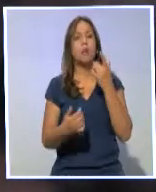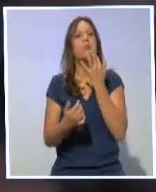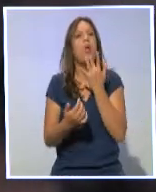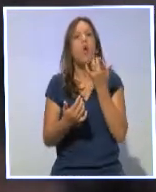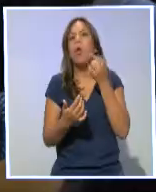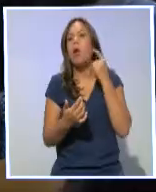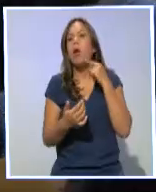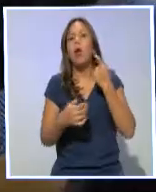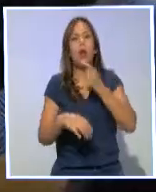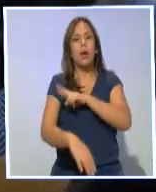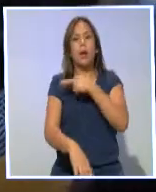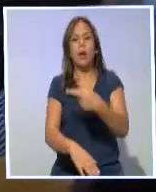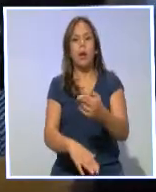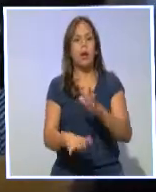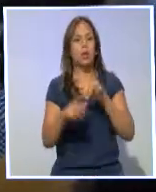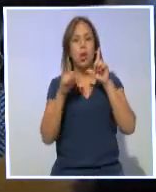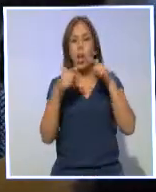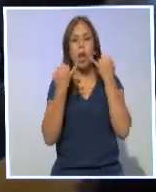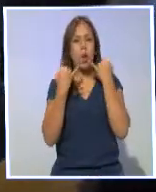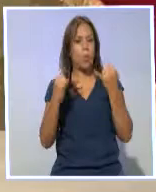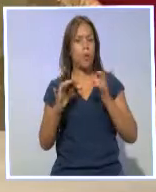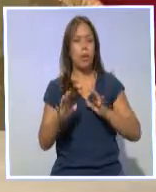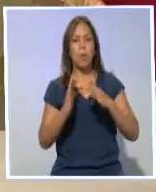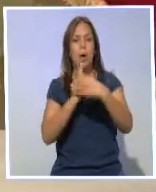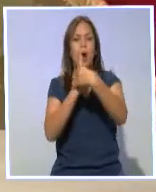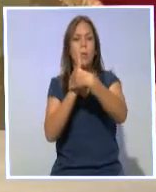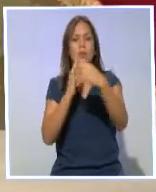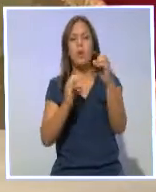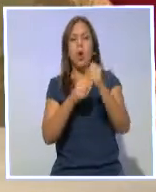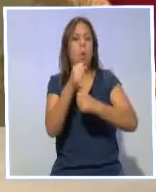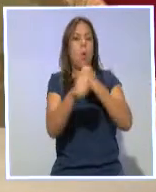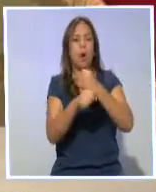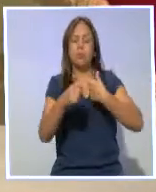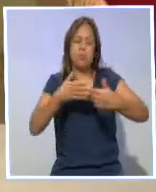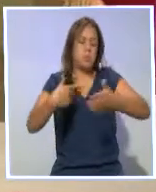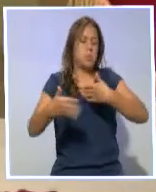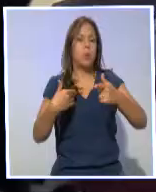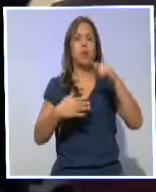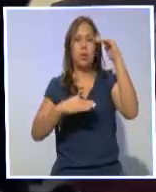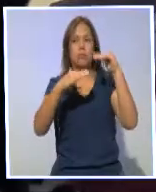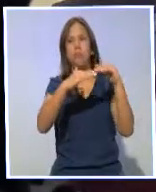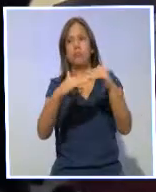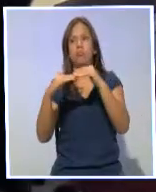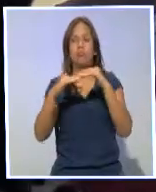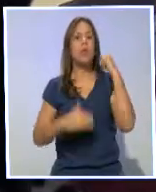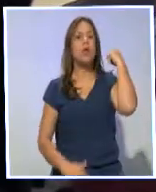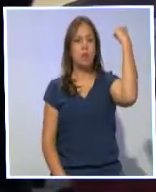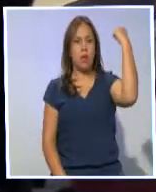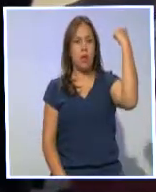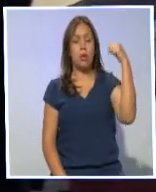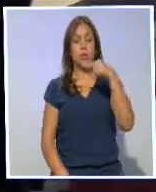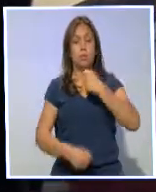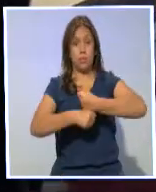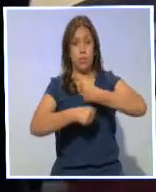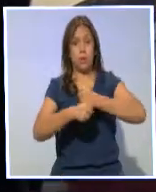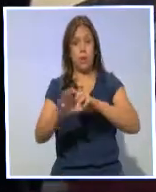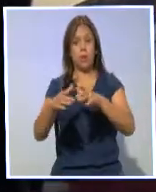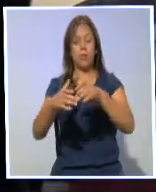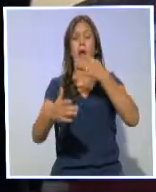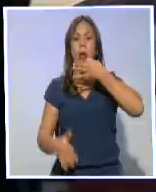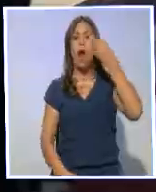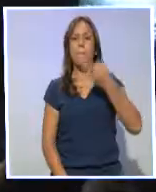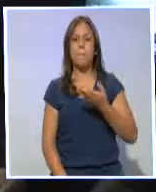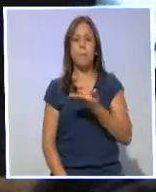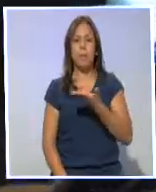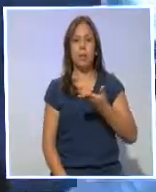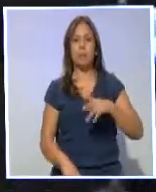piel, religión, lengua, capacidades, edad o cualquier otra condición. Destacó el trabajo de la Comisión de la Verdad y los